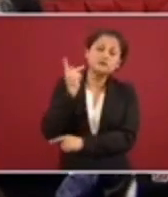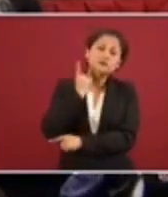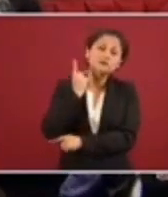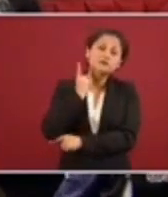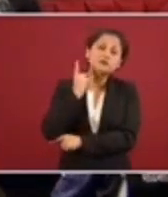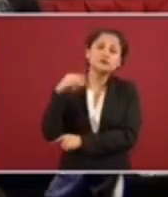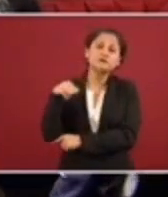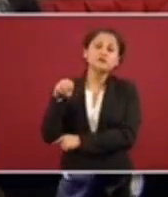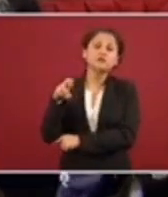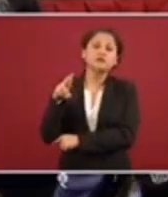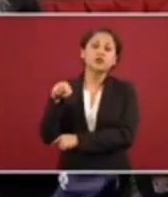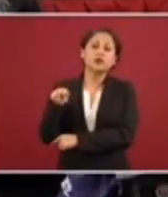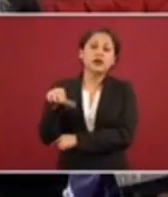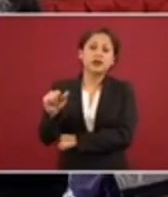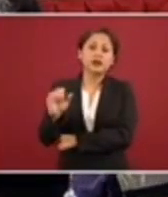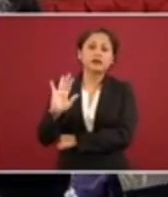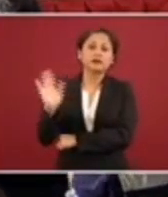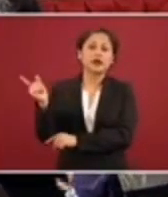reintegró la mitad